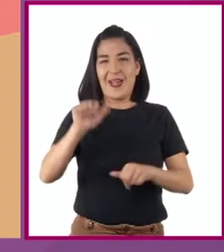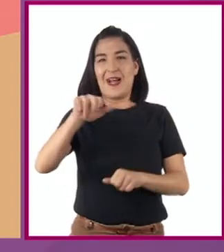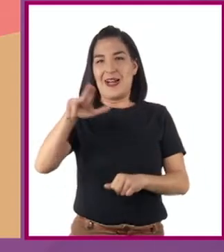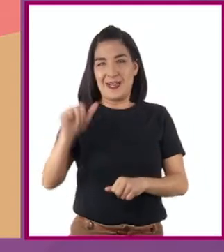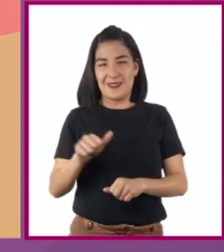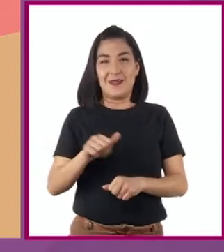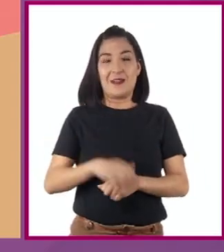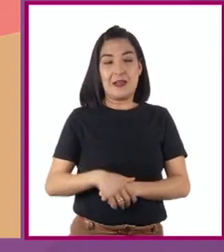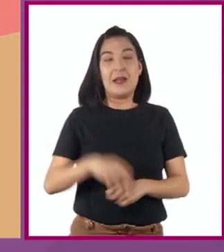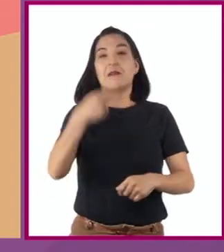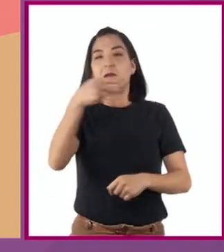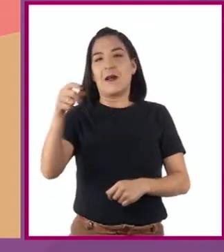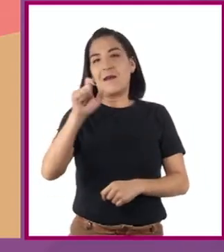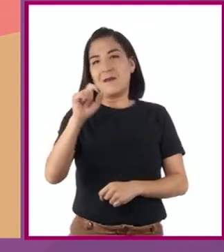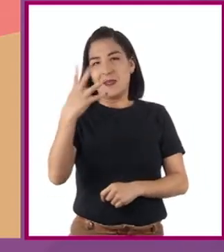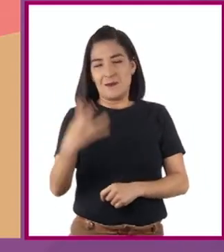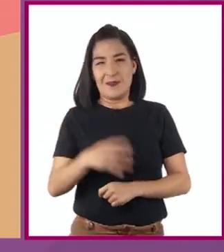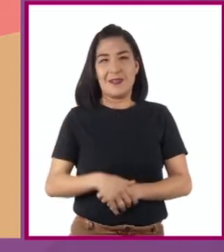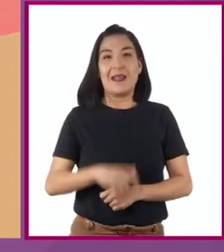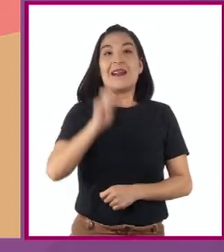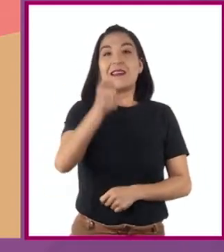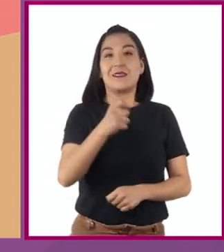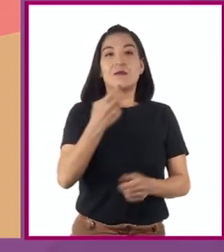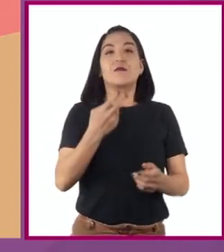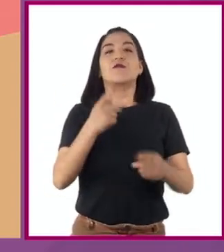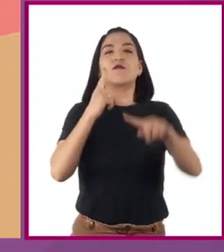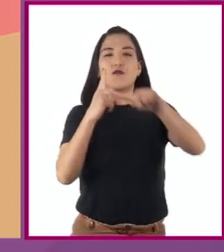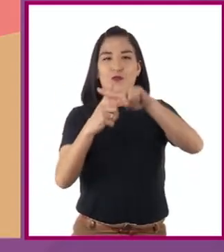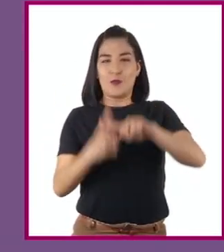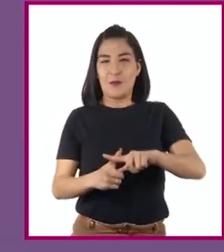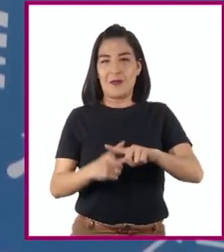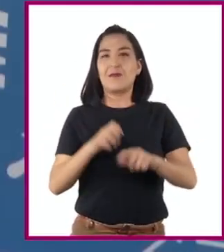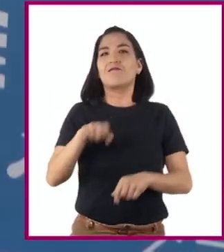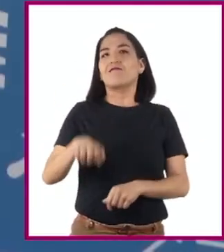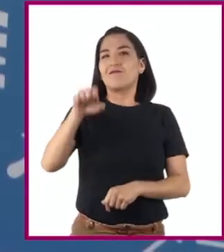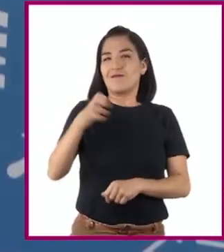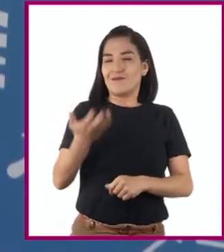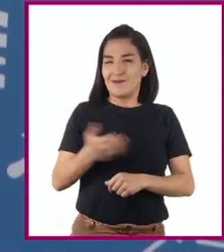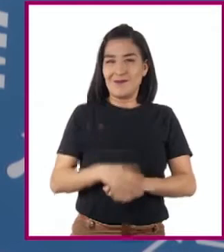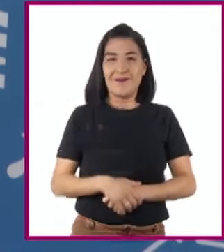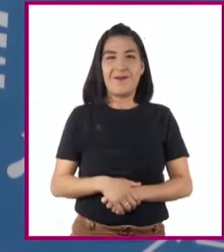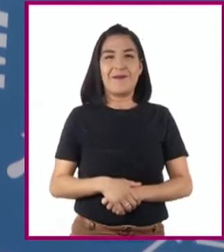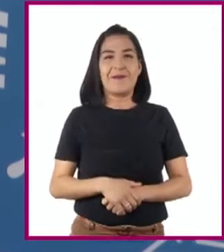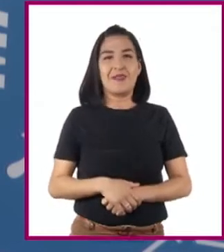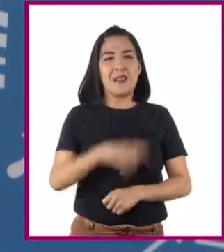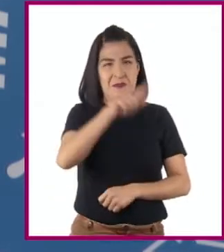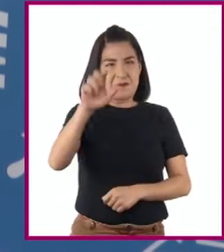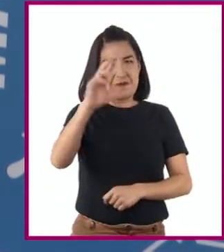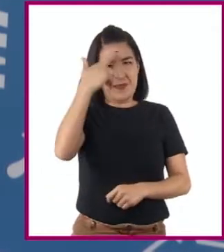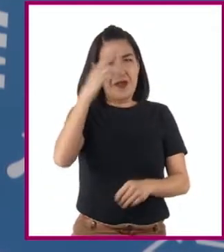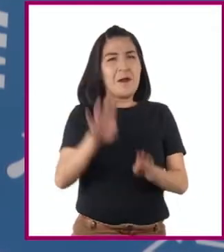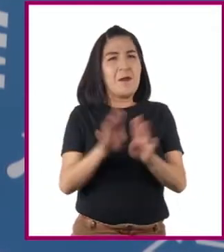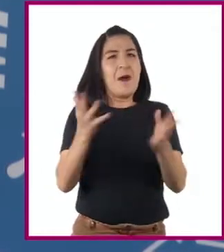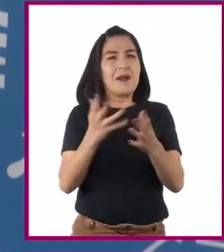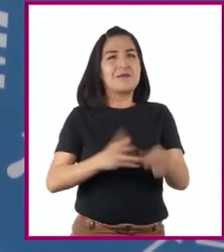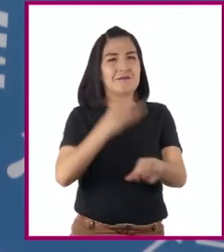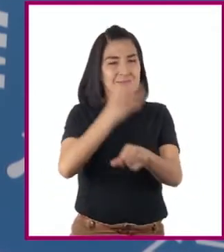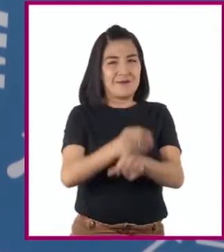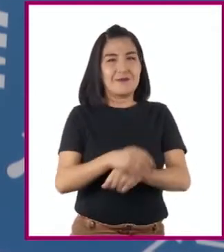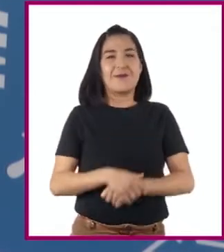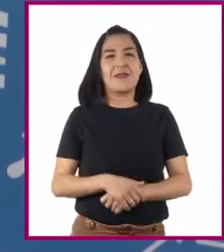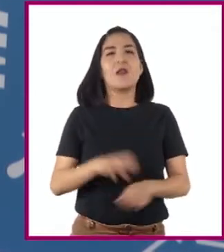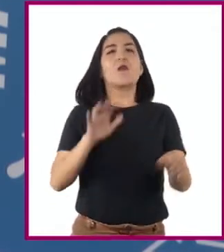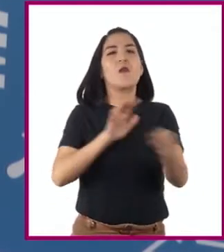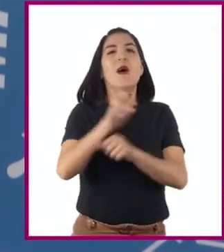a 24, que es la suma de las edades. ¿Recuerdan cómo resolver este tipo de ecuaciones? ¿Cuál